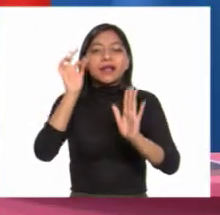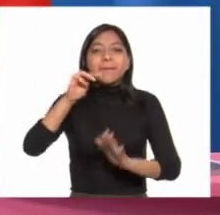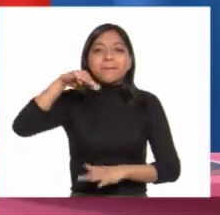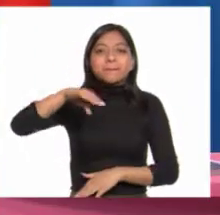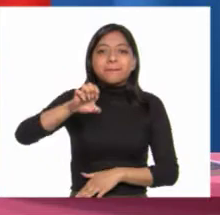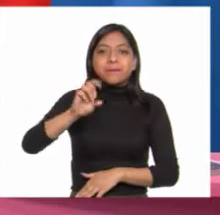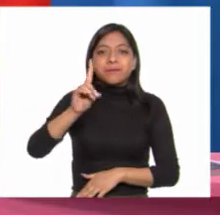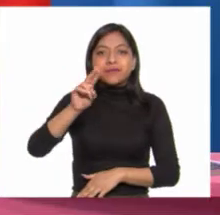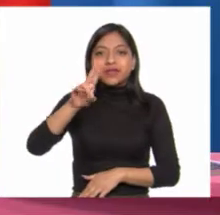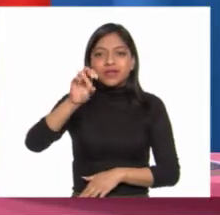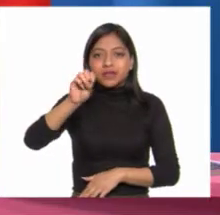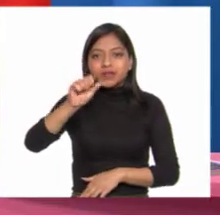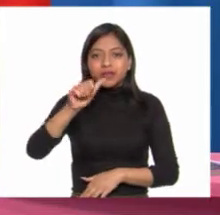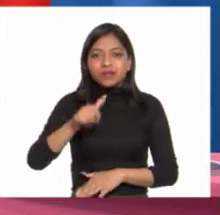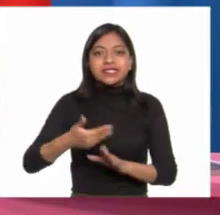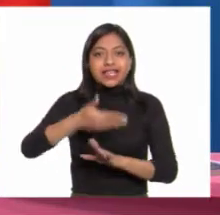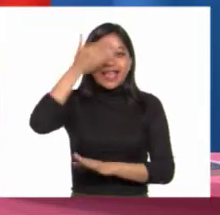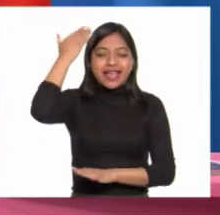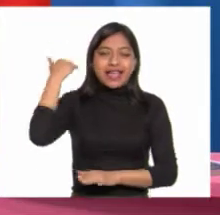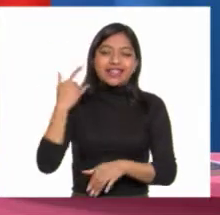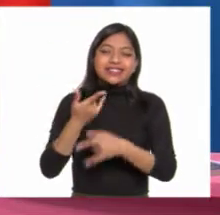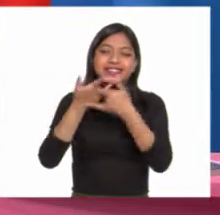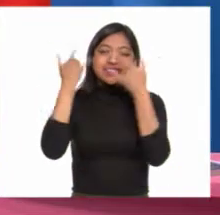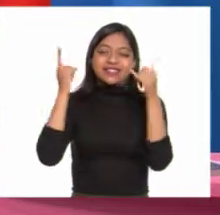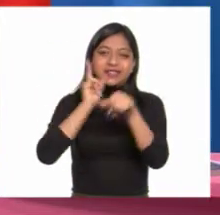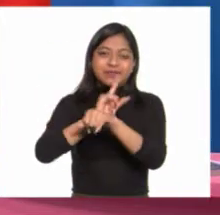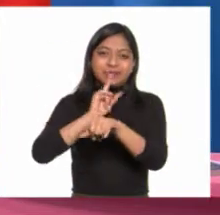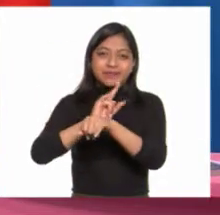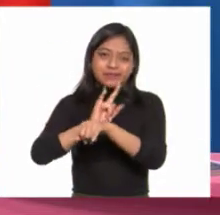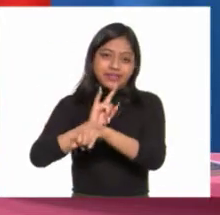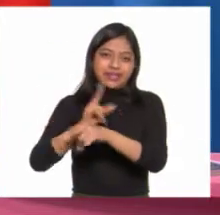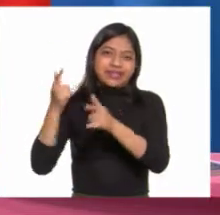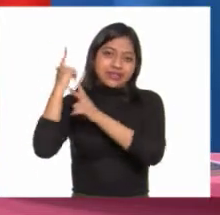Medusa, de la mitología griega. ¡Exacto!